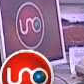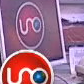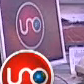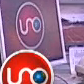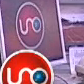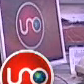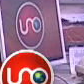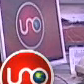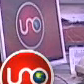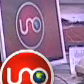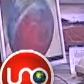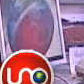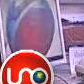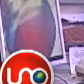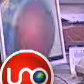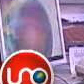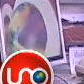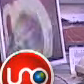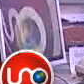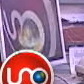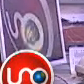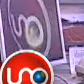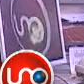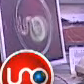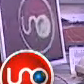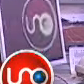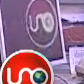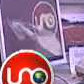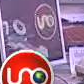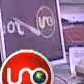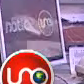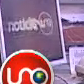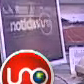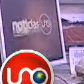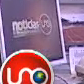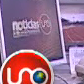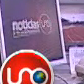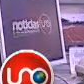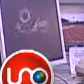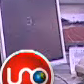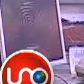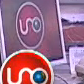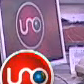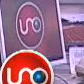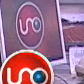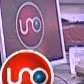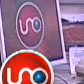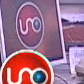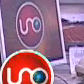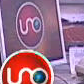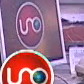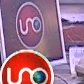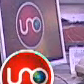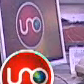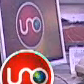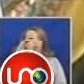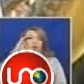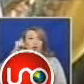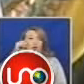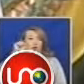María Cristina, hoy el mandatario ecuatoriano dijo que es víctima de una manipulación mediática que actúa para favorecer los intereses de